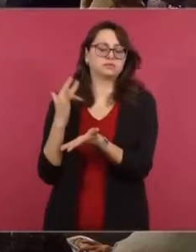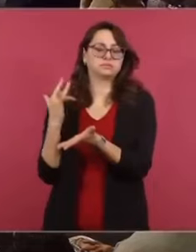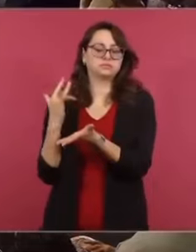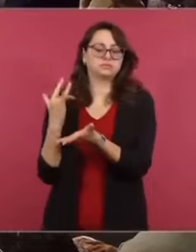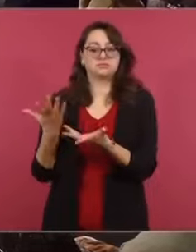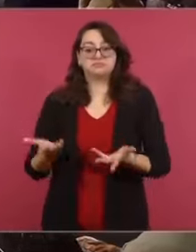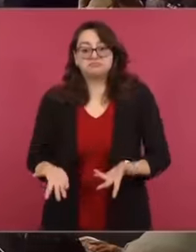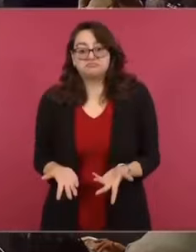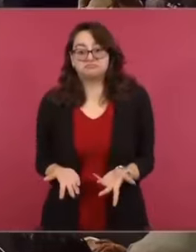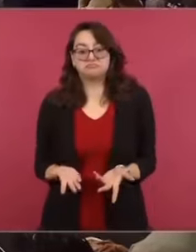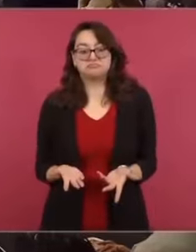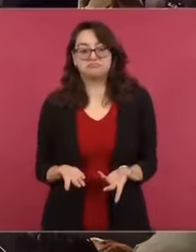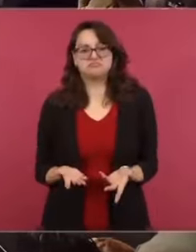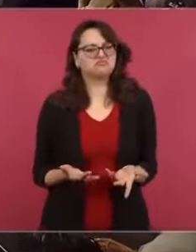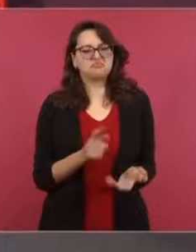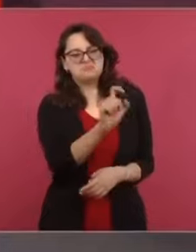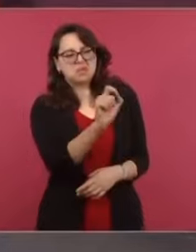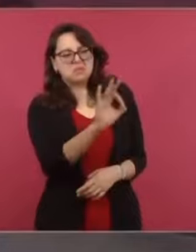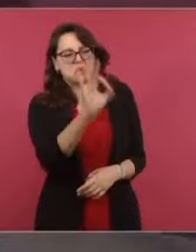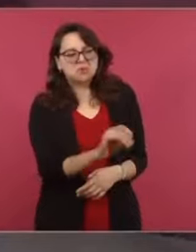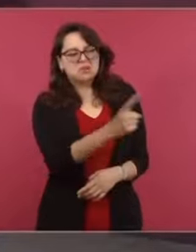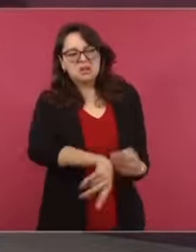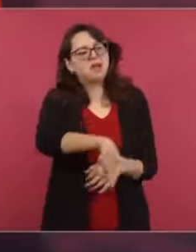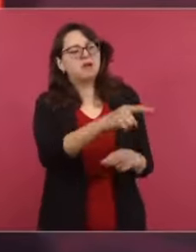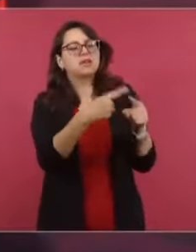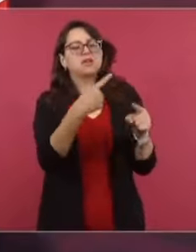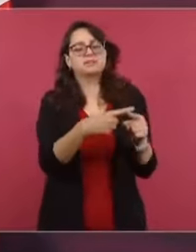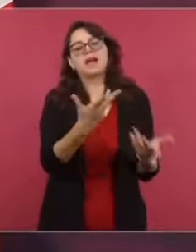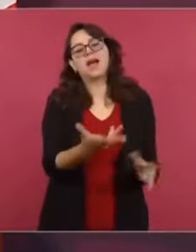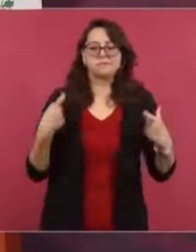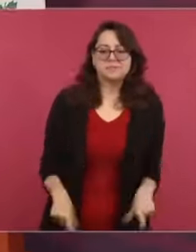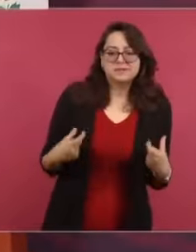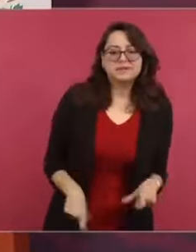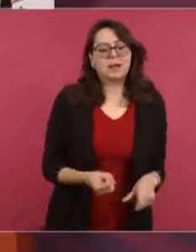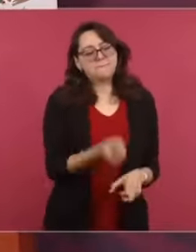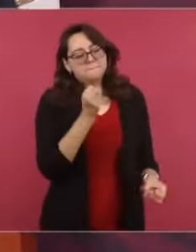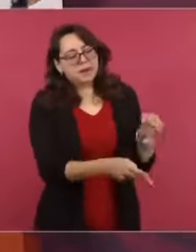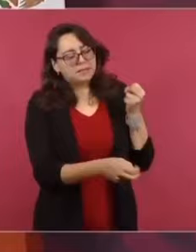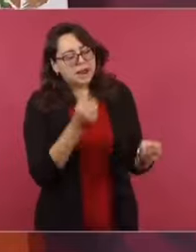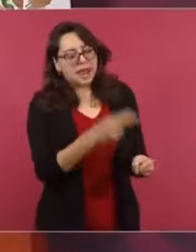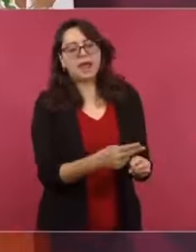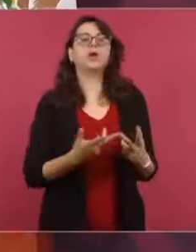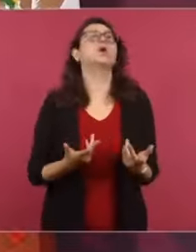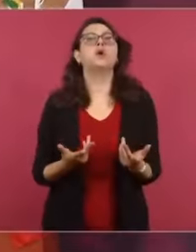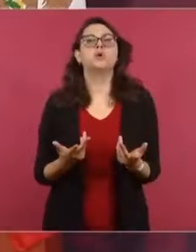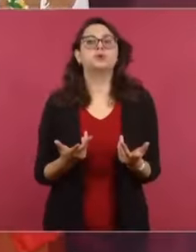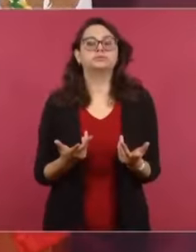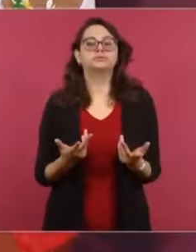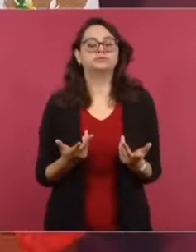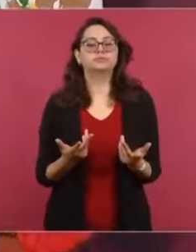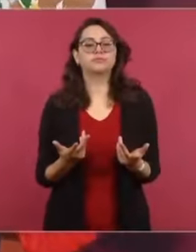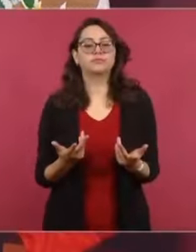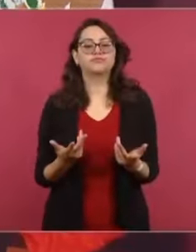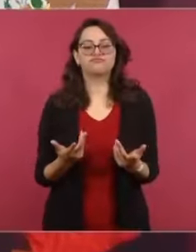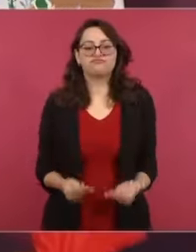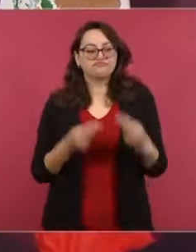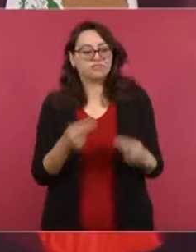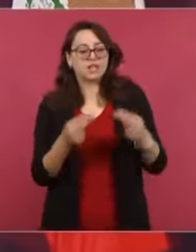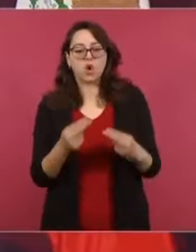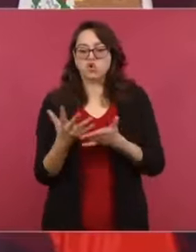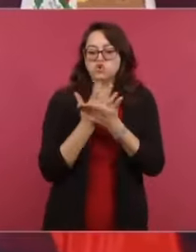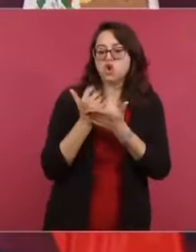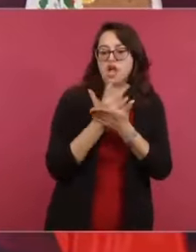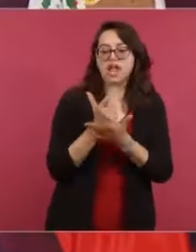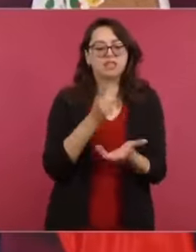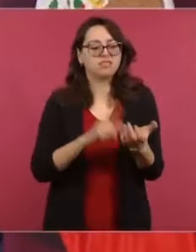pobres. ¿Quiénes no están de acuerdo? Pues los que mantenían privilegios, los que se dedicaban a hacer jugosos negocios